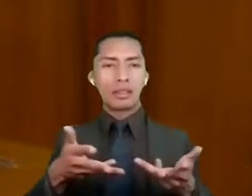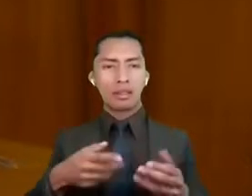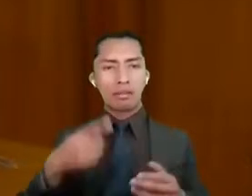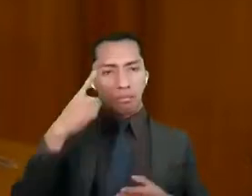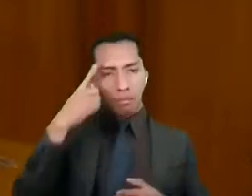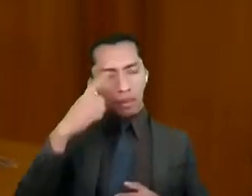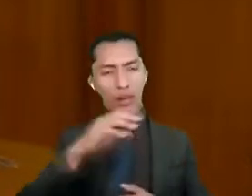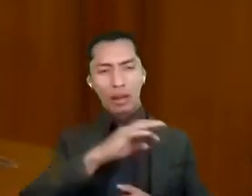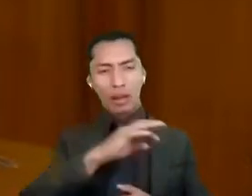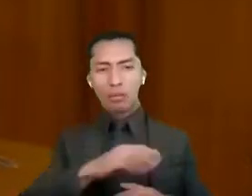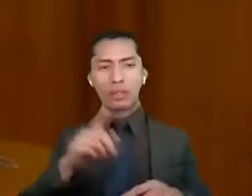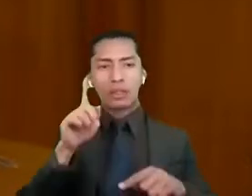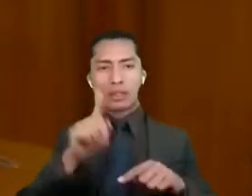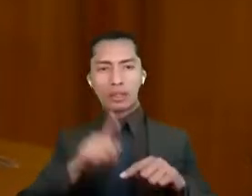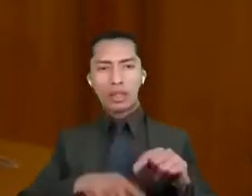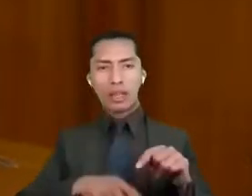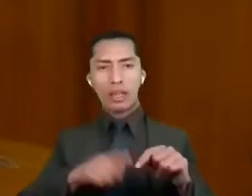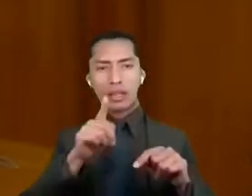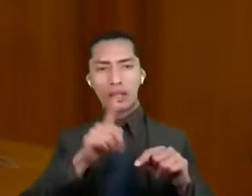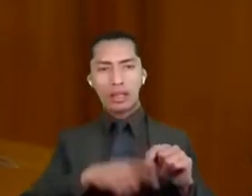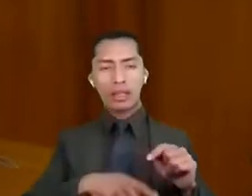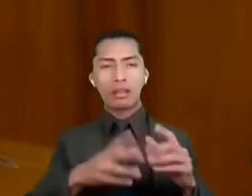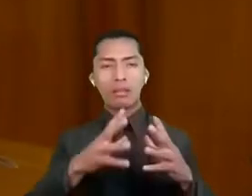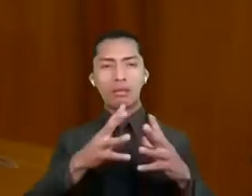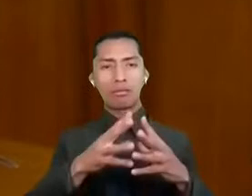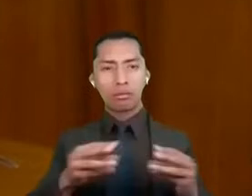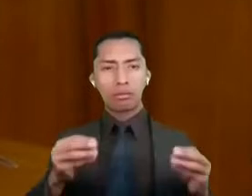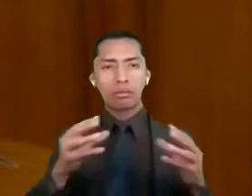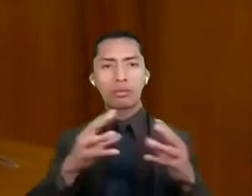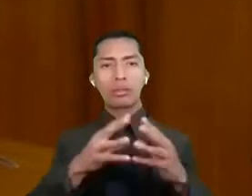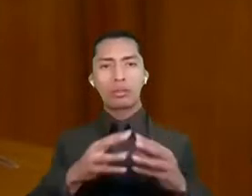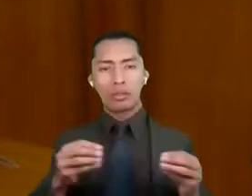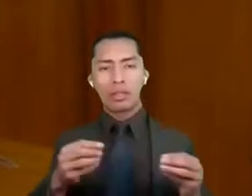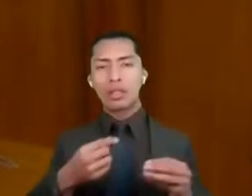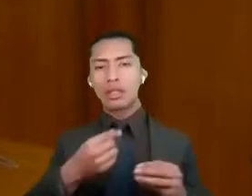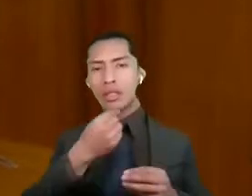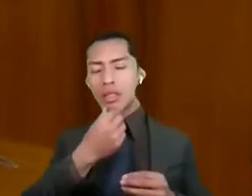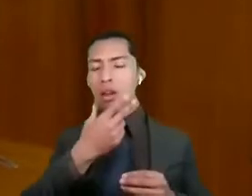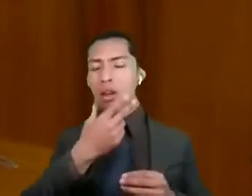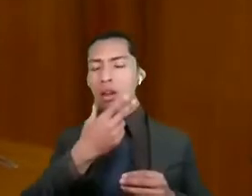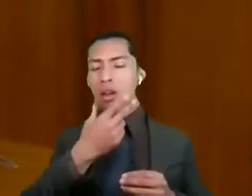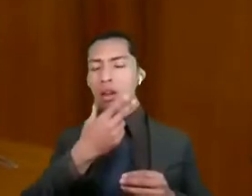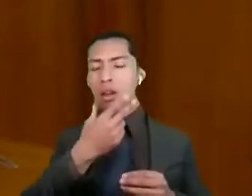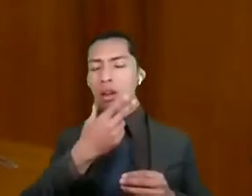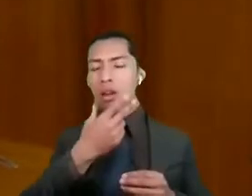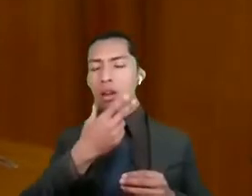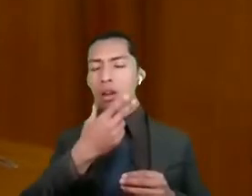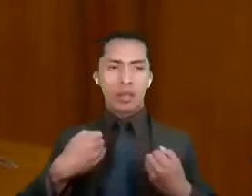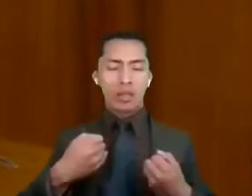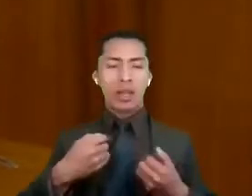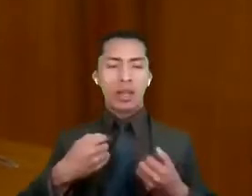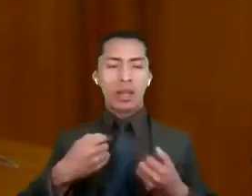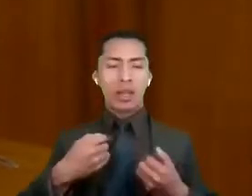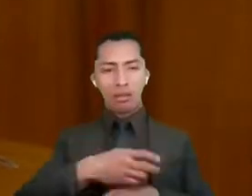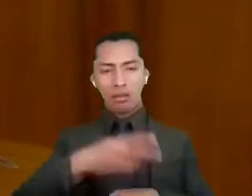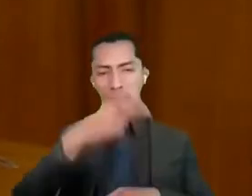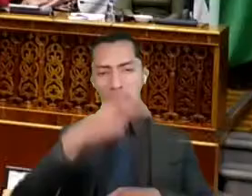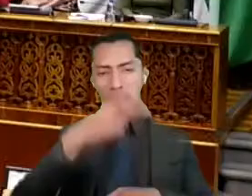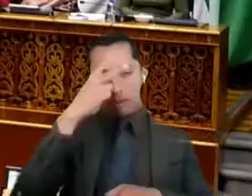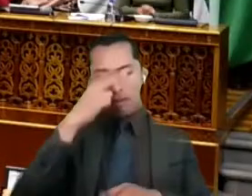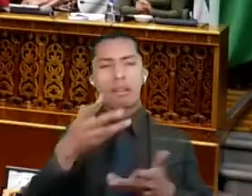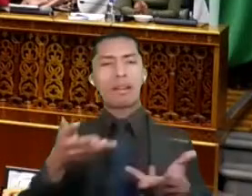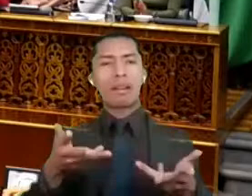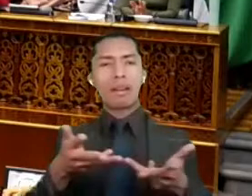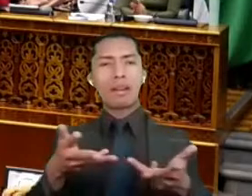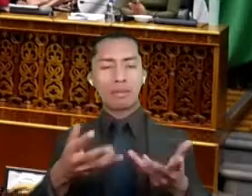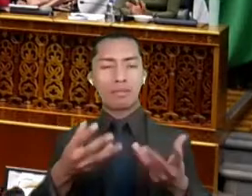la desaparición de las niñas y los niños en nuestro Estado de México? Es cuanto. Muchas gracias.